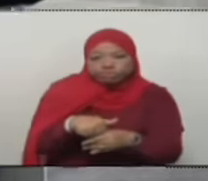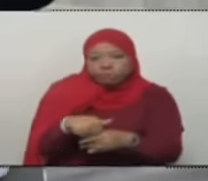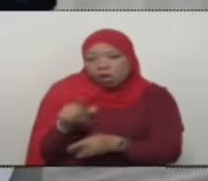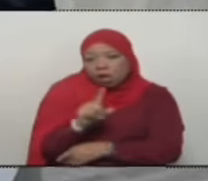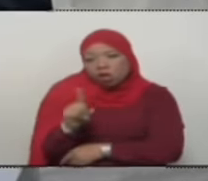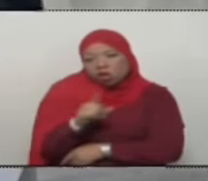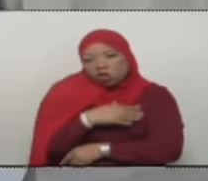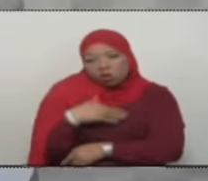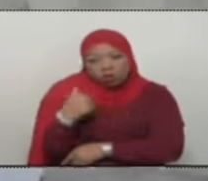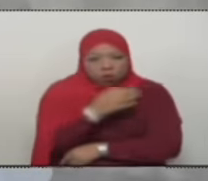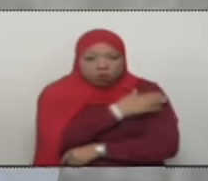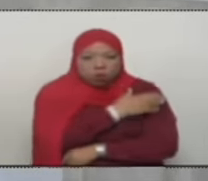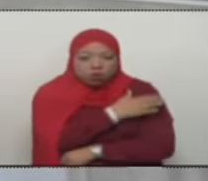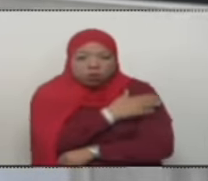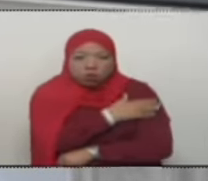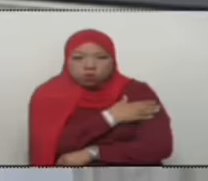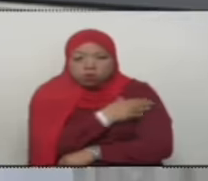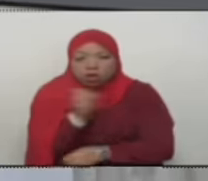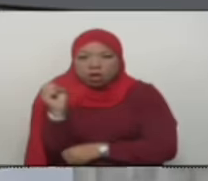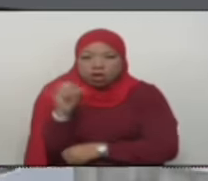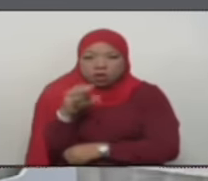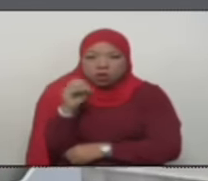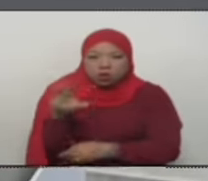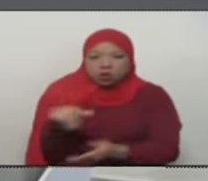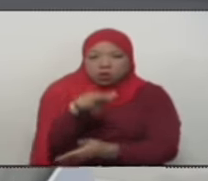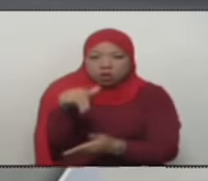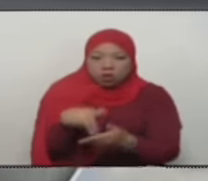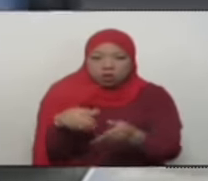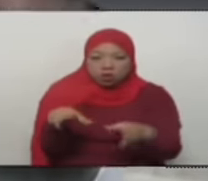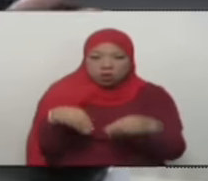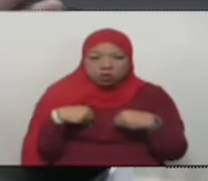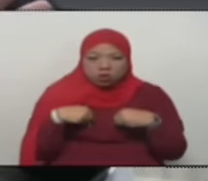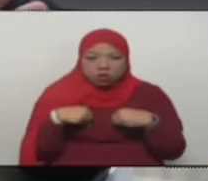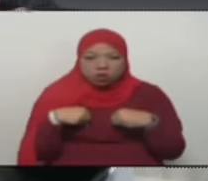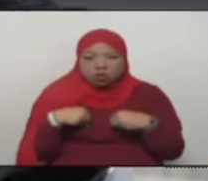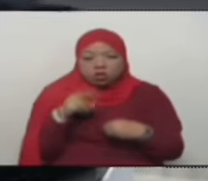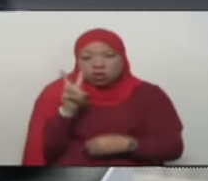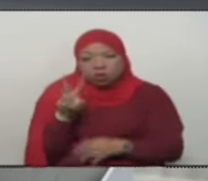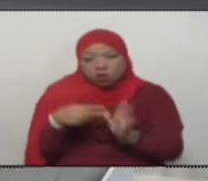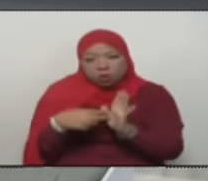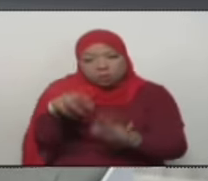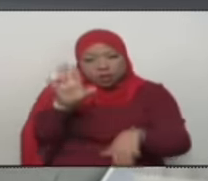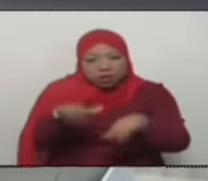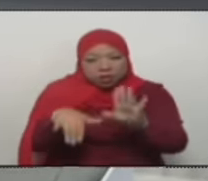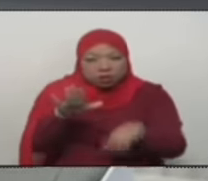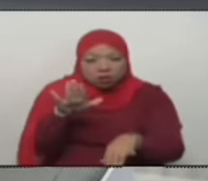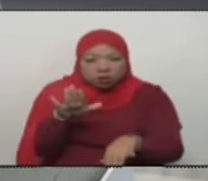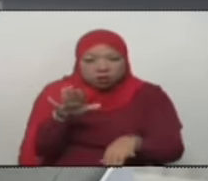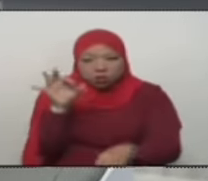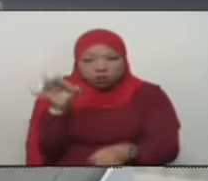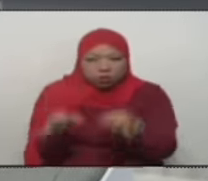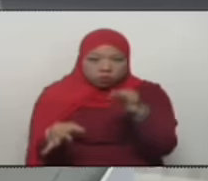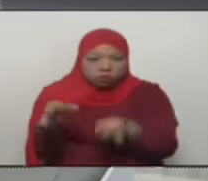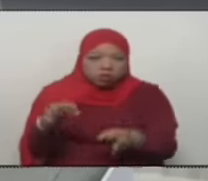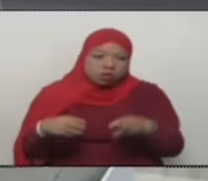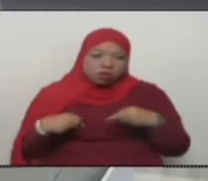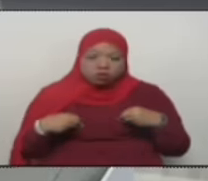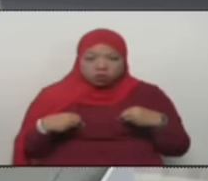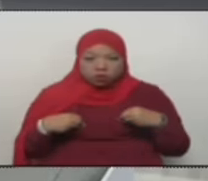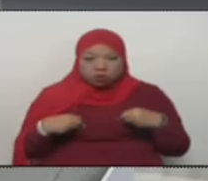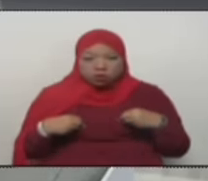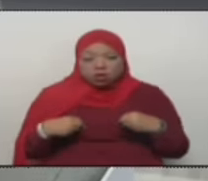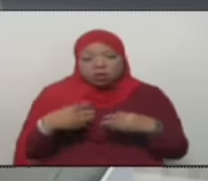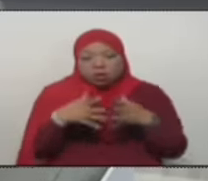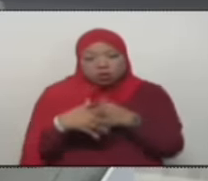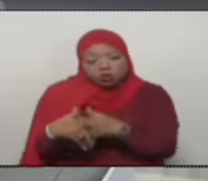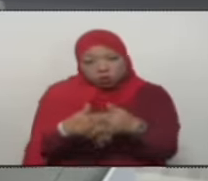ser presidentes con esta Asamblea Nacional, que por cierto no reconocen, porque ellos dicen que es la del 2015, con este Tribunal Supremo, que no reconocen porque es el que está en